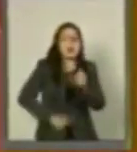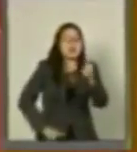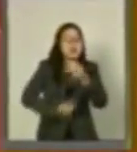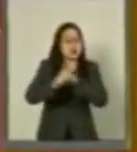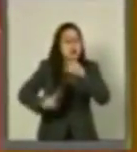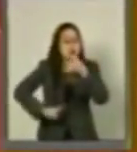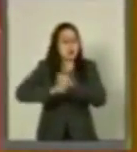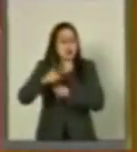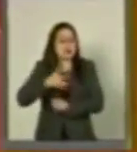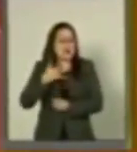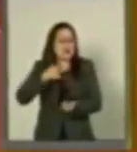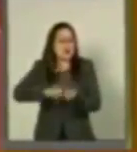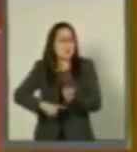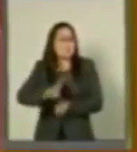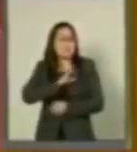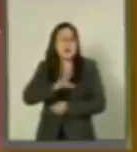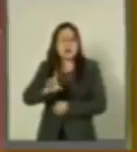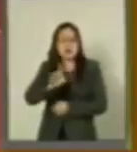permanente.